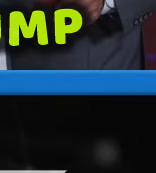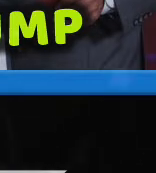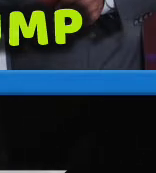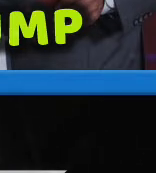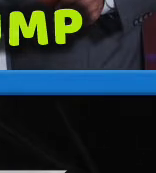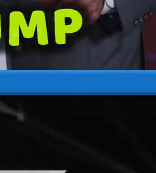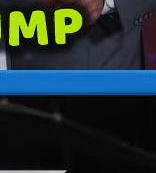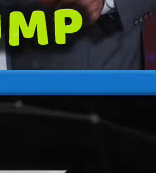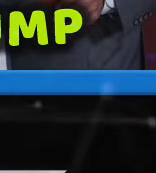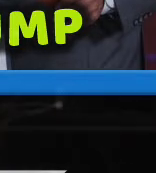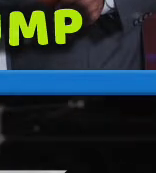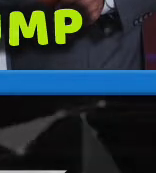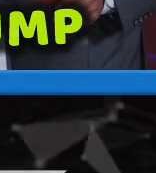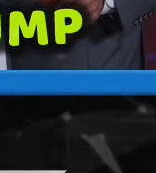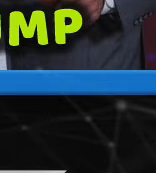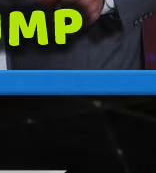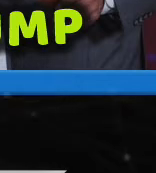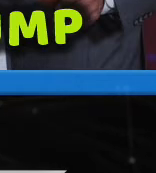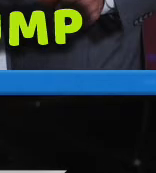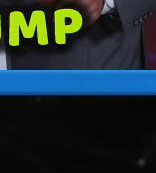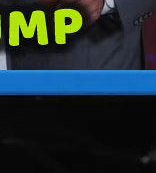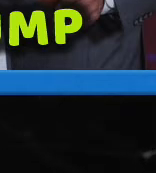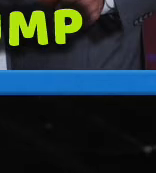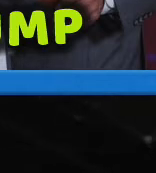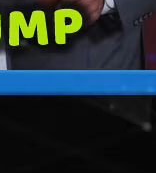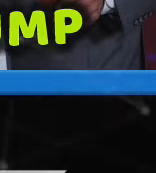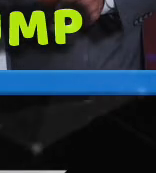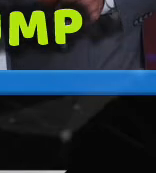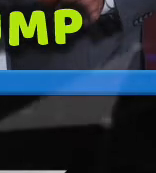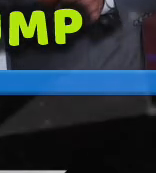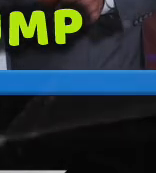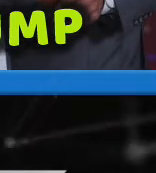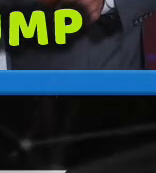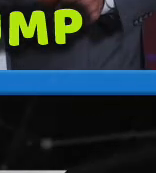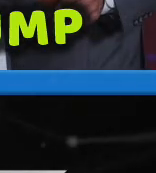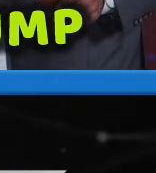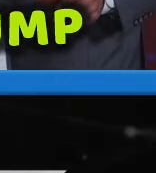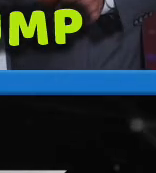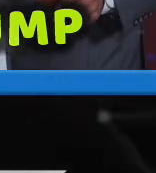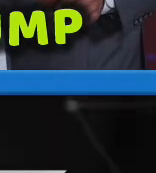La conferencia del presidente Andrés Manuel López Obrador en 5 minutos o menos.